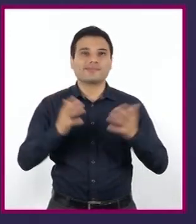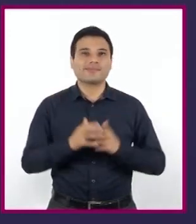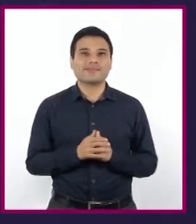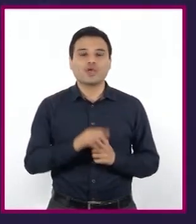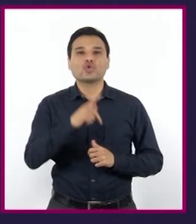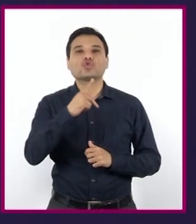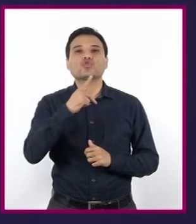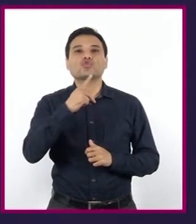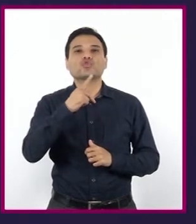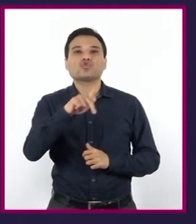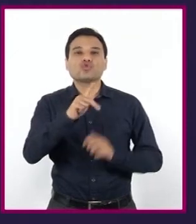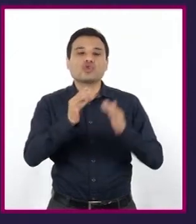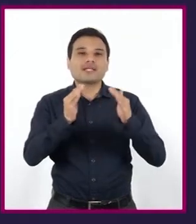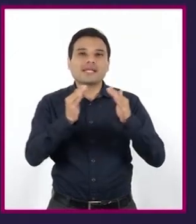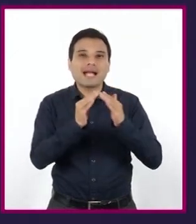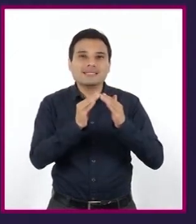mamá.